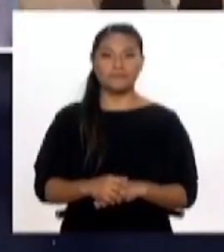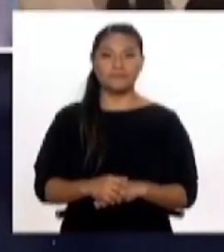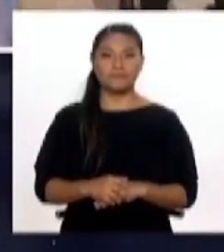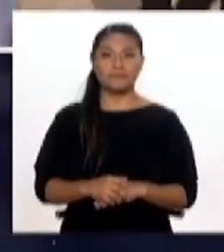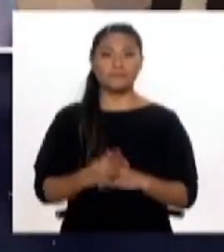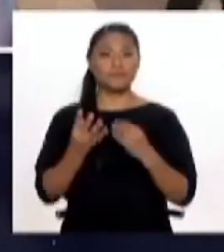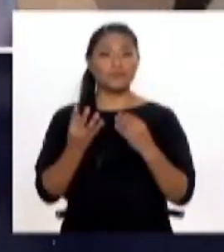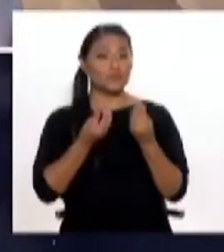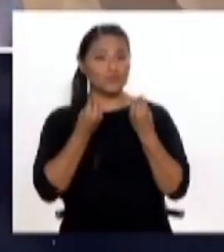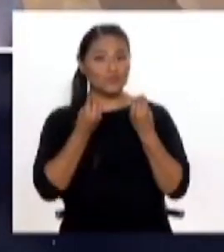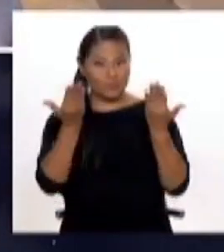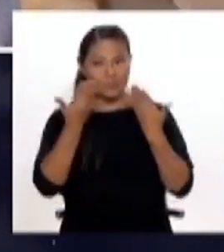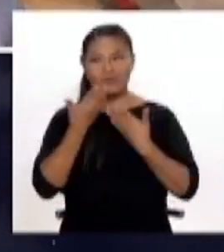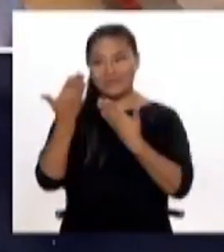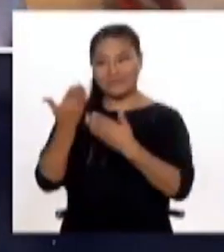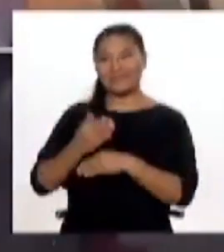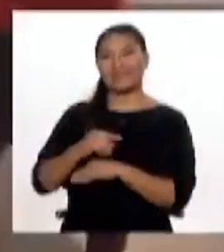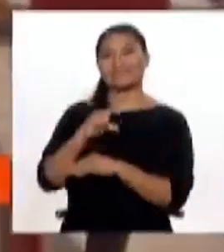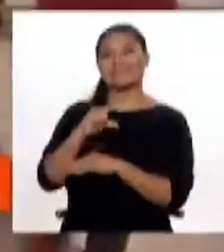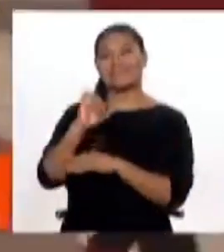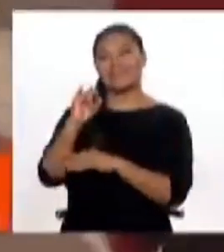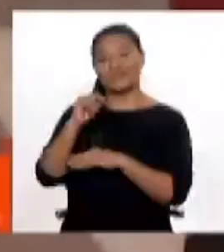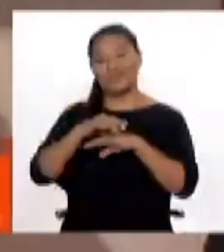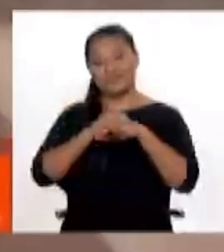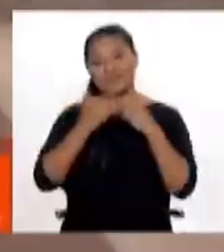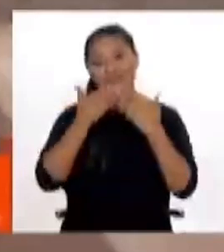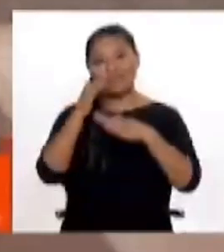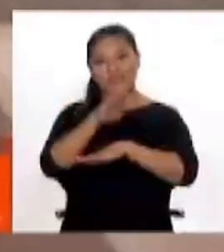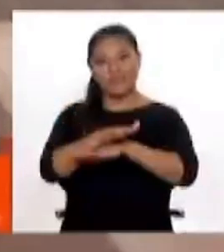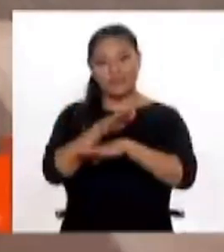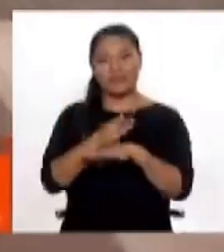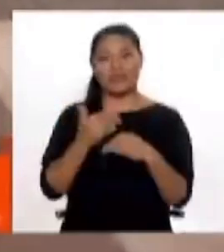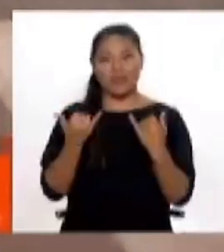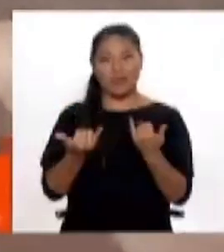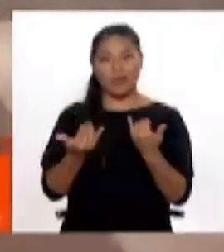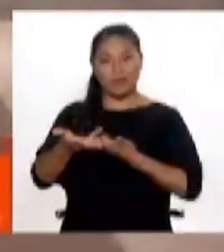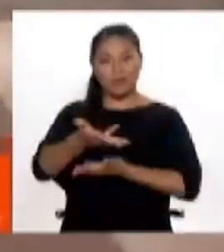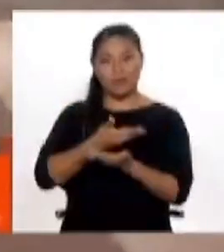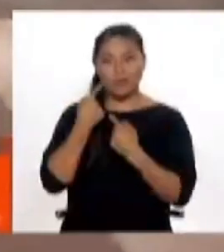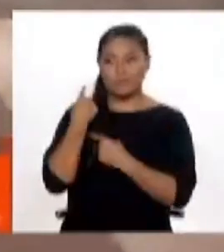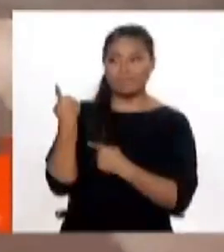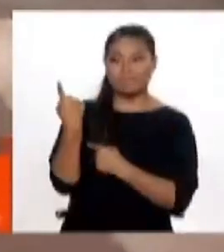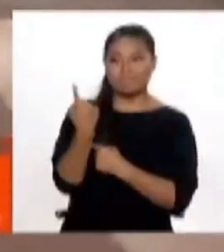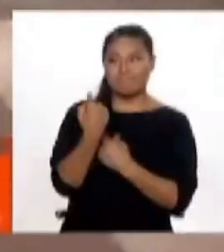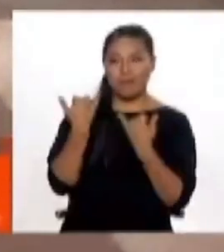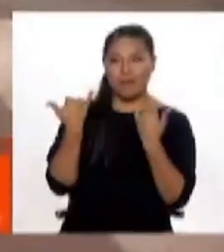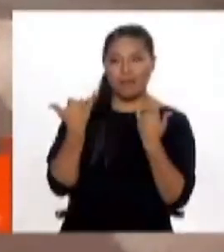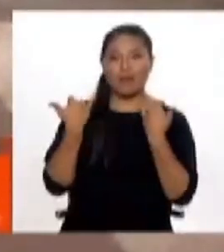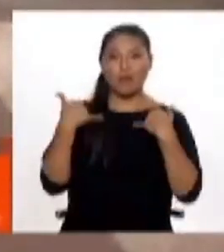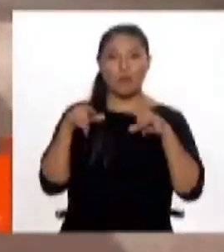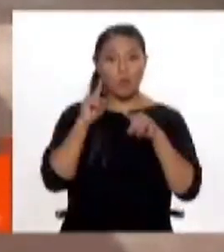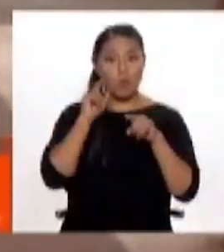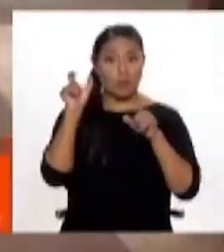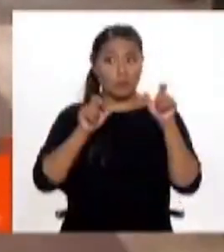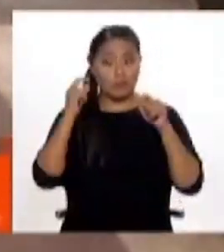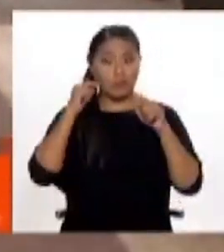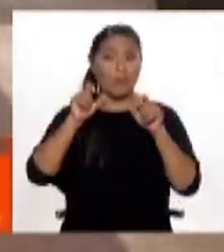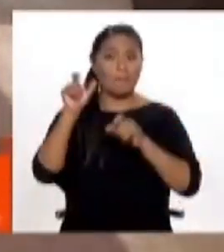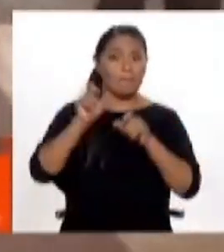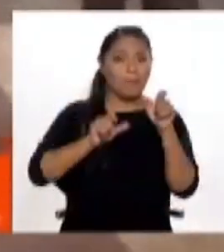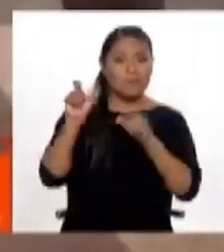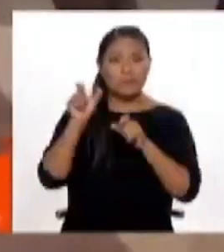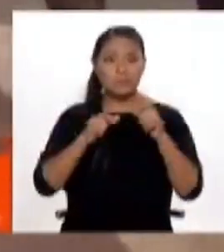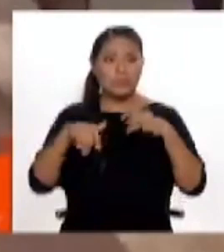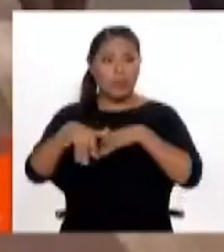¿Cómo están, Gastón, Romy? Muy buenas tardes. Lo que está pasando en Mesa Redonda es que permanece todavía libre de ambulantes